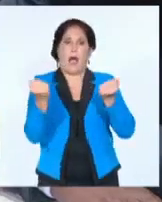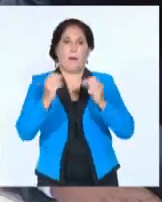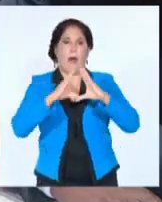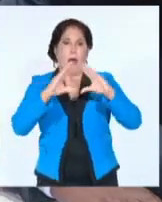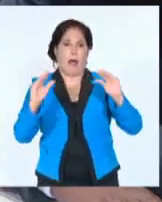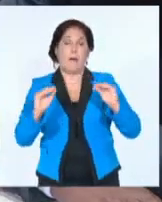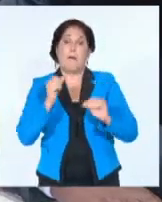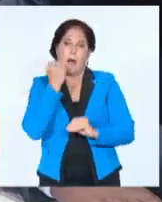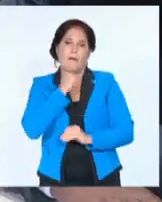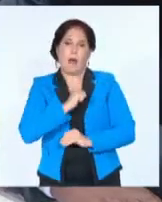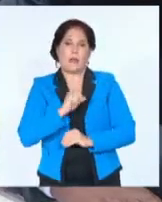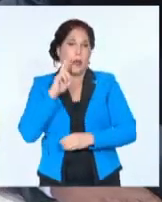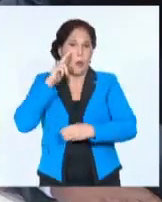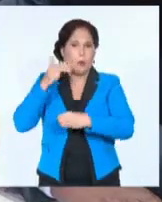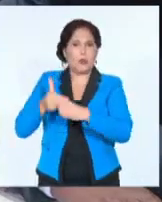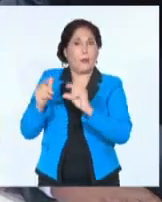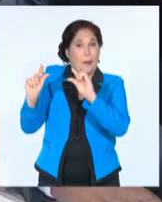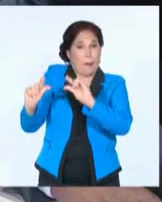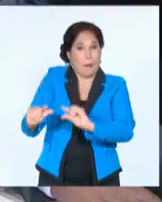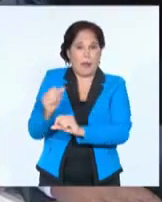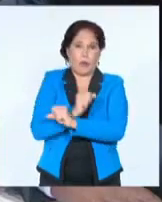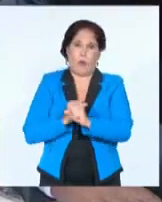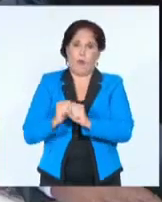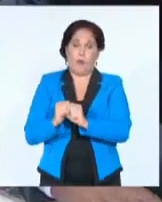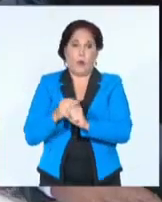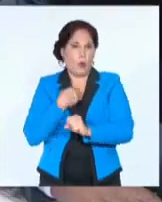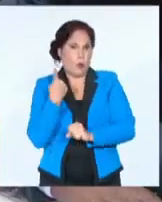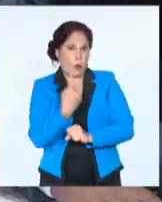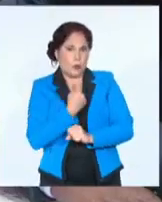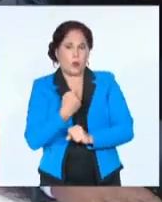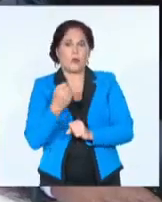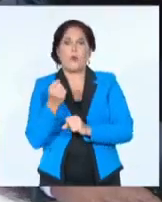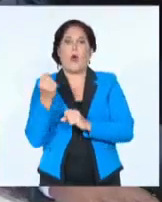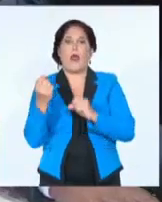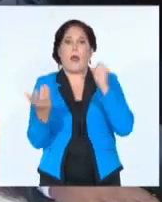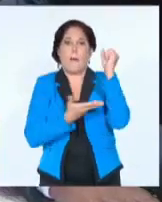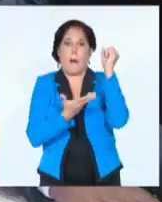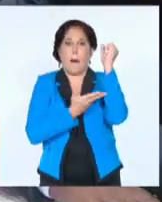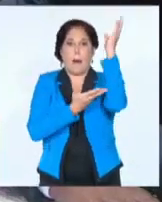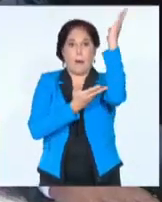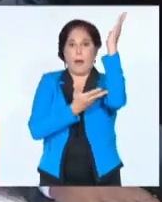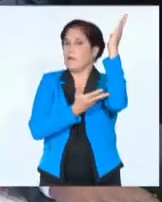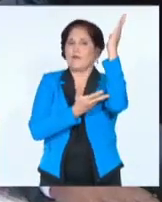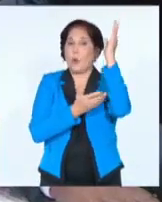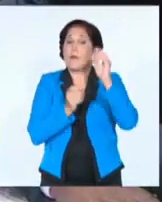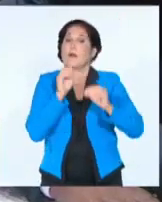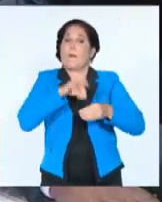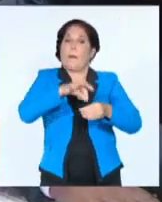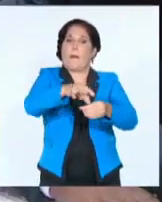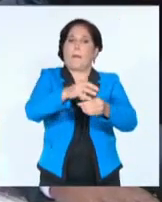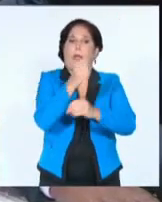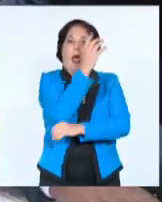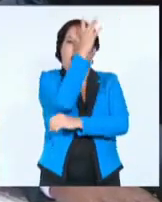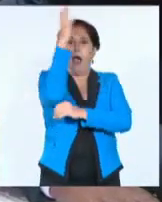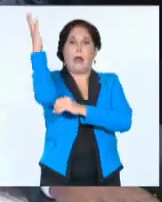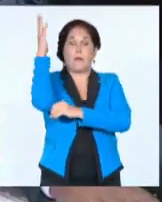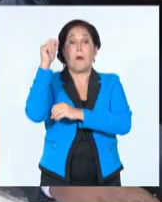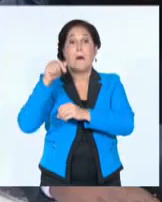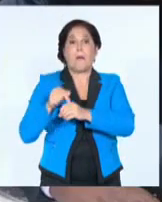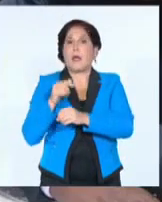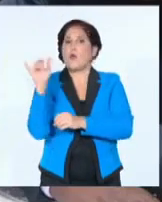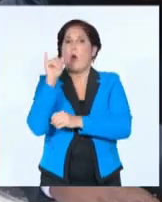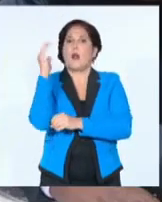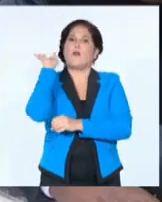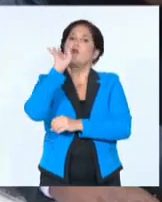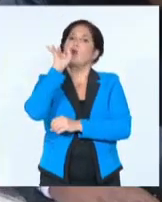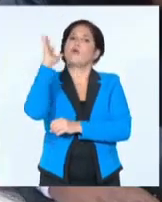carbono. También nos hemos propuesto aumentar la cobertura forestal hasta un 33%, lo que evitaría la emisión de